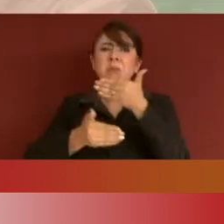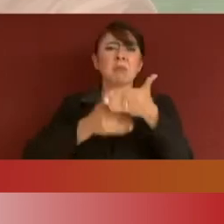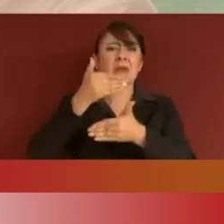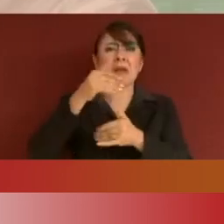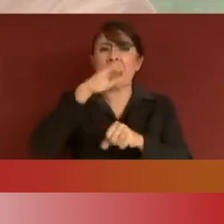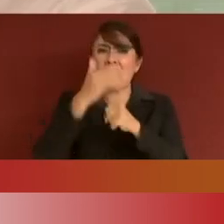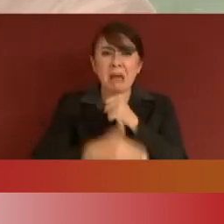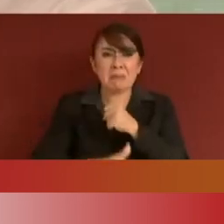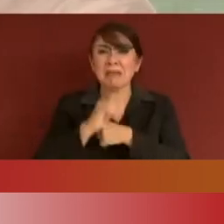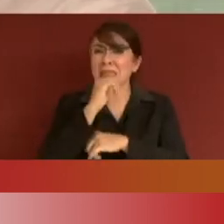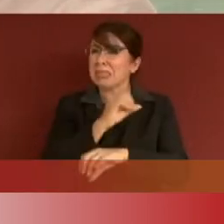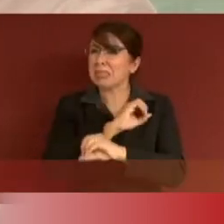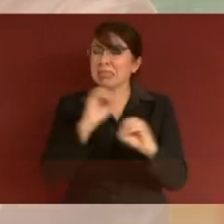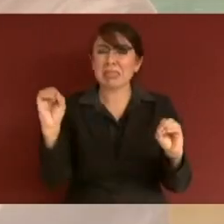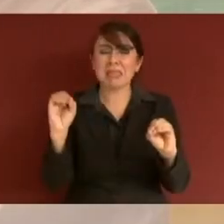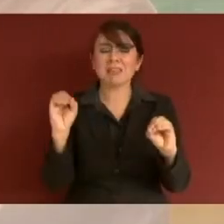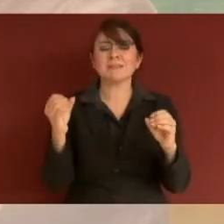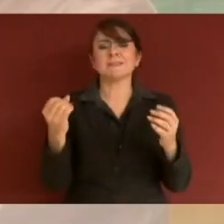inconclusas.